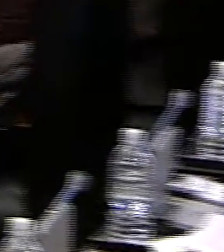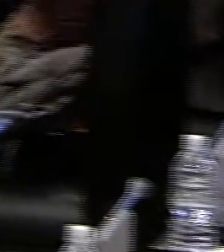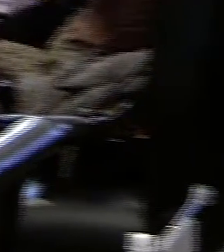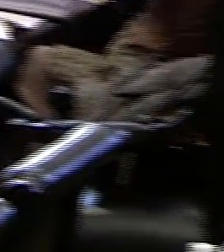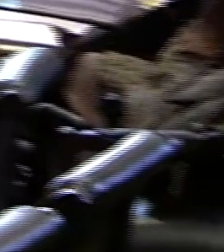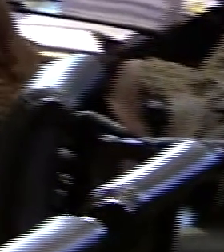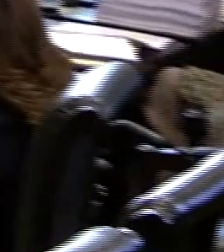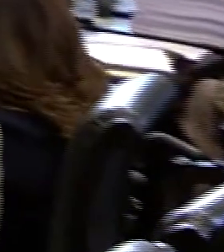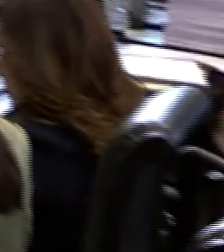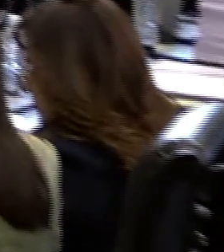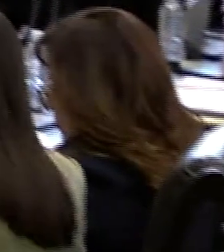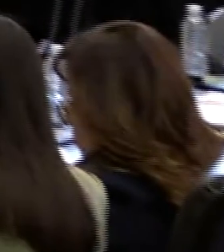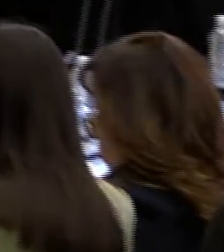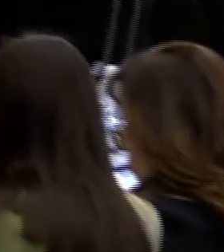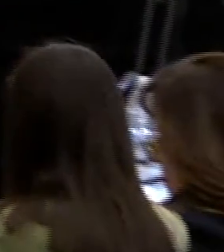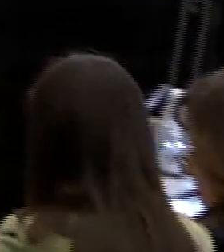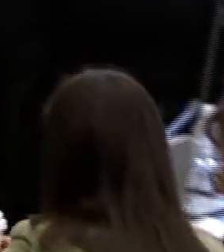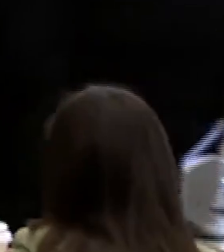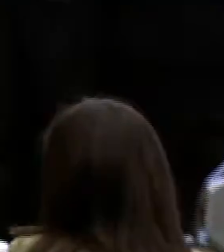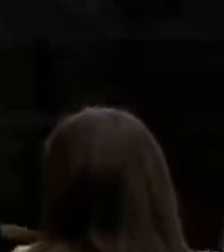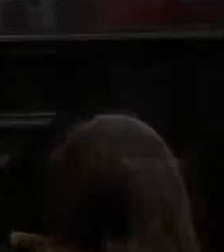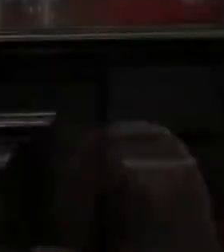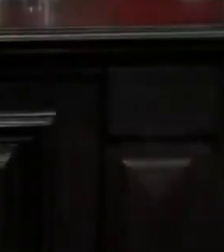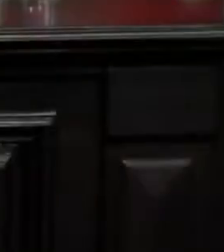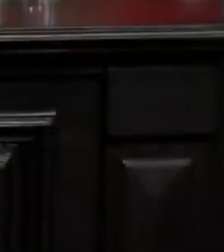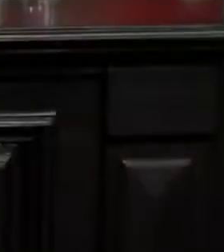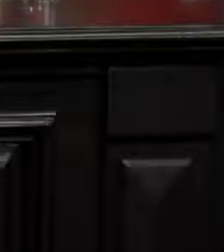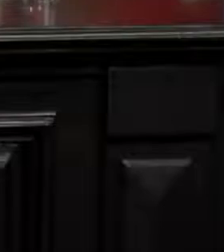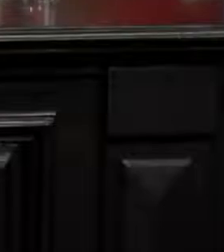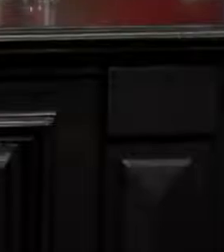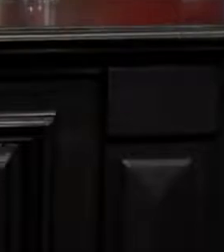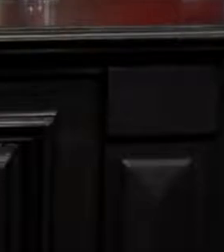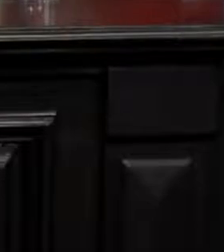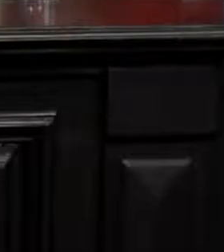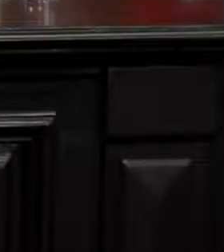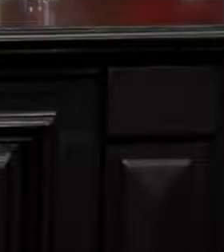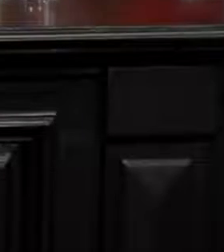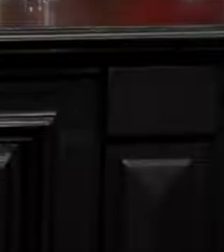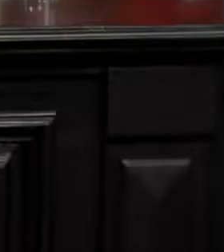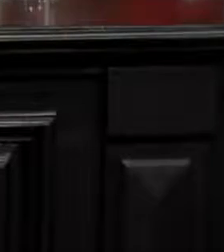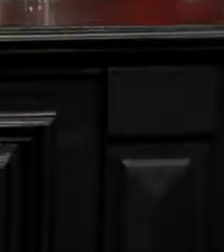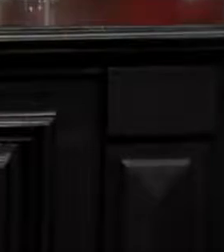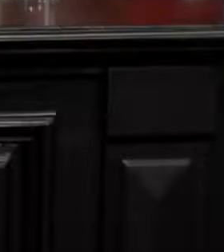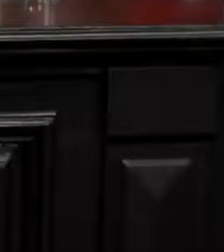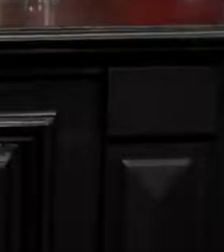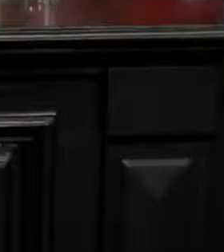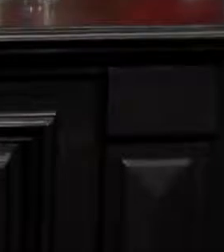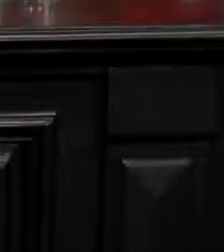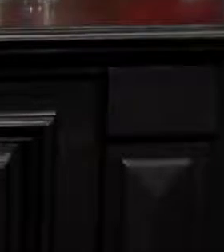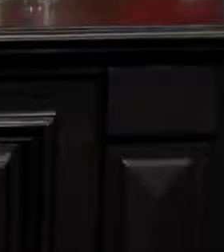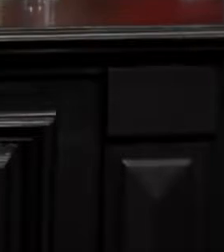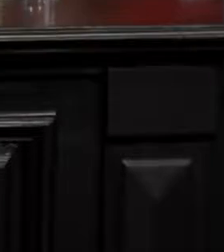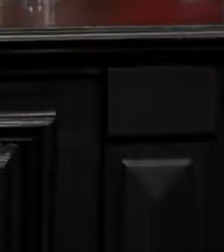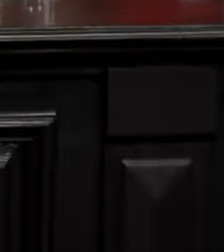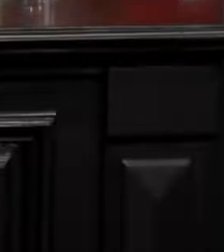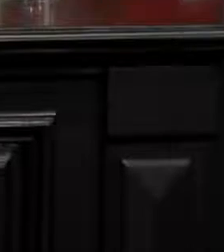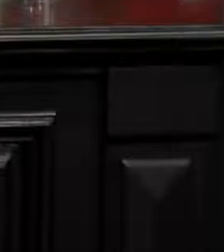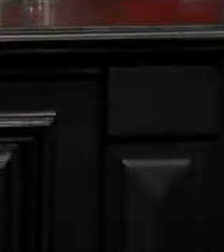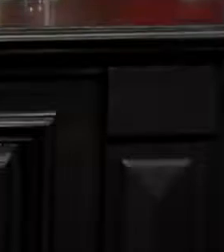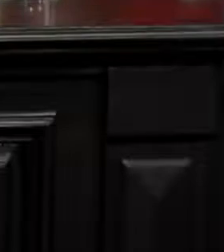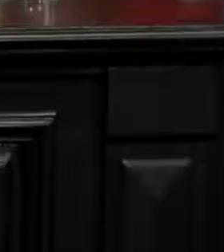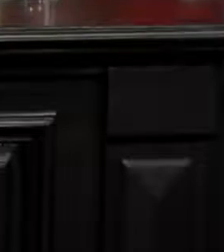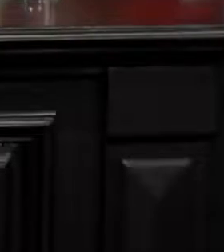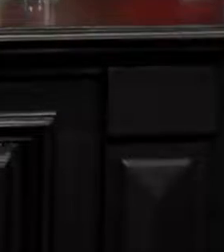por 5 minutos para presentar iniciativa que modifica adiciona en los artículos 13 y